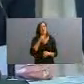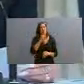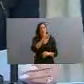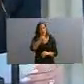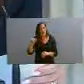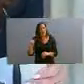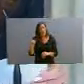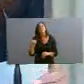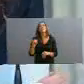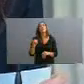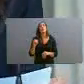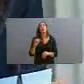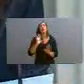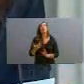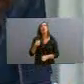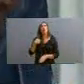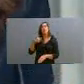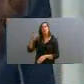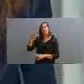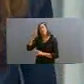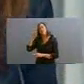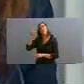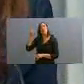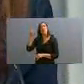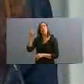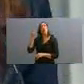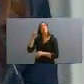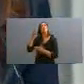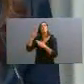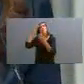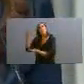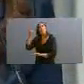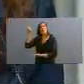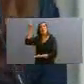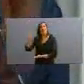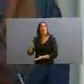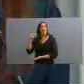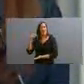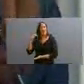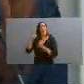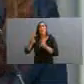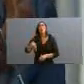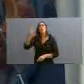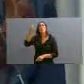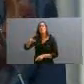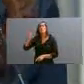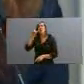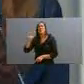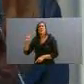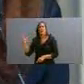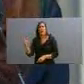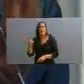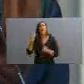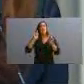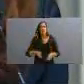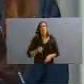que en nombre de él, de los que ya no están, de todos ustedes y de los